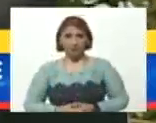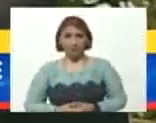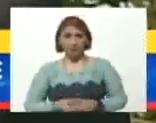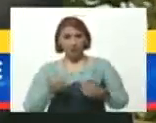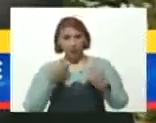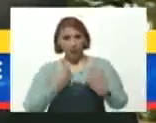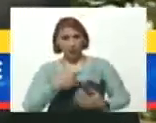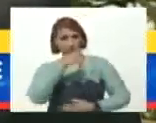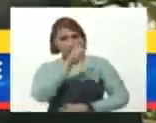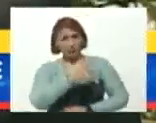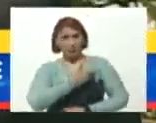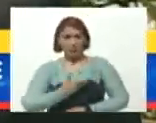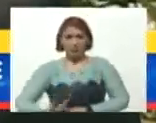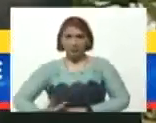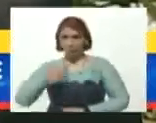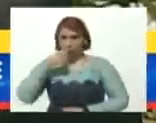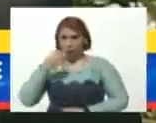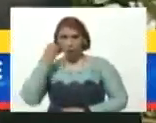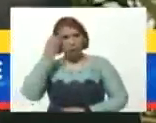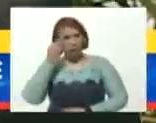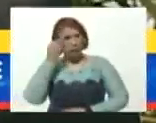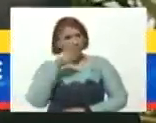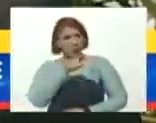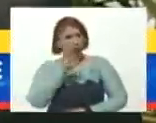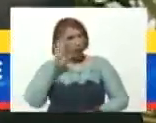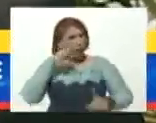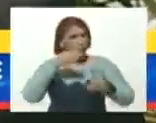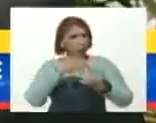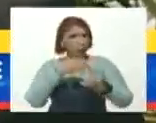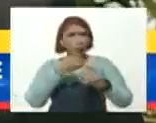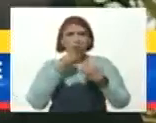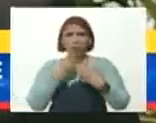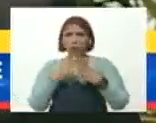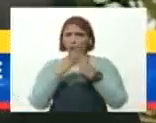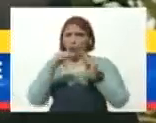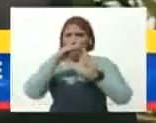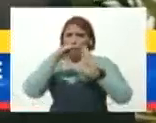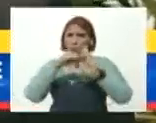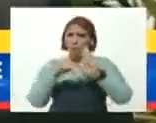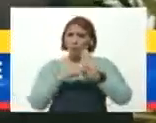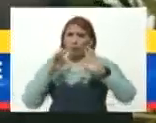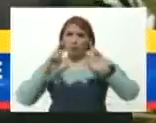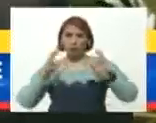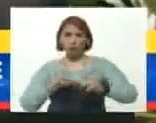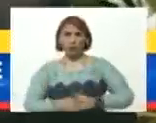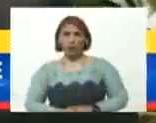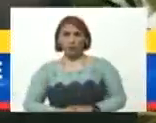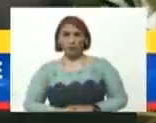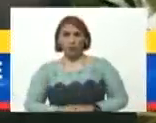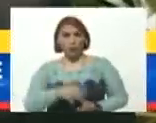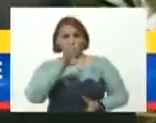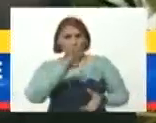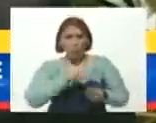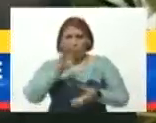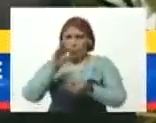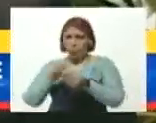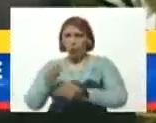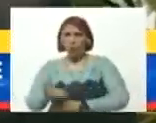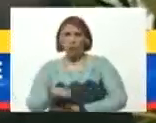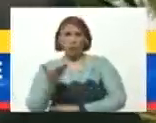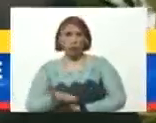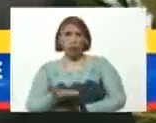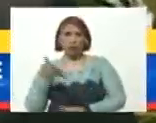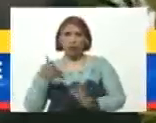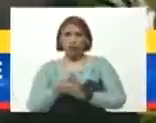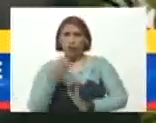presidente Nicolás Maduro, creo que usted ha abordado muy bien todos los temas. ha sido una síntesis muy importante de la visita